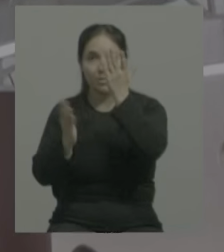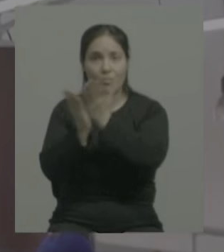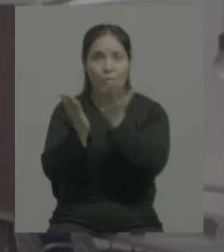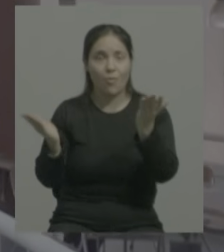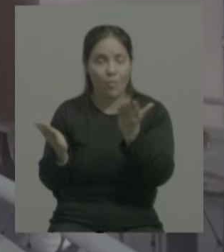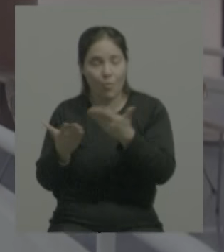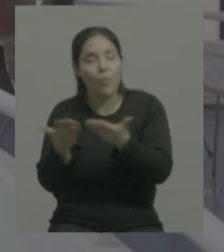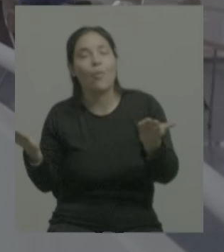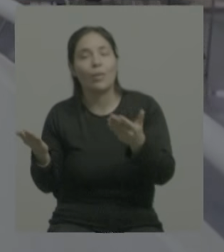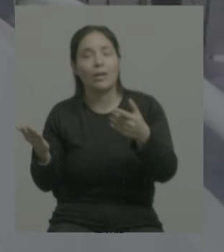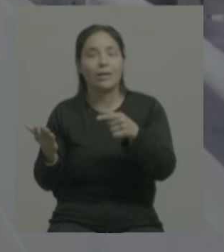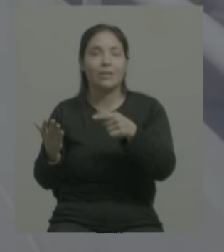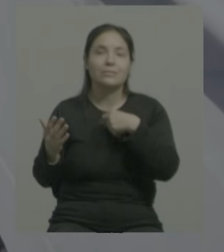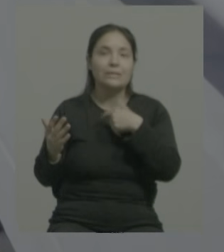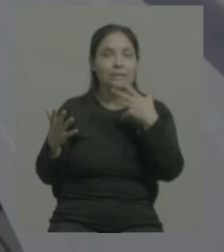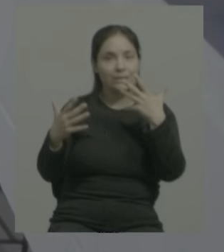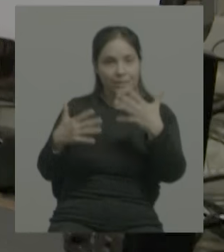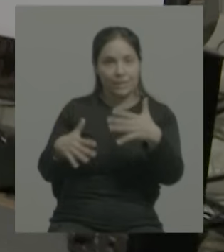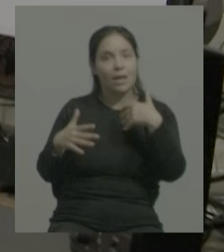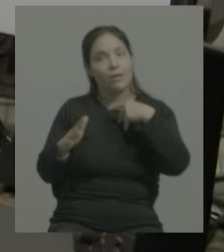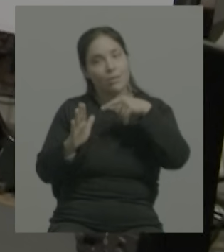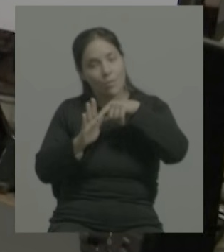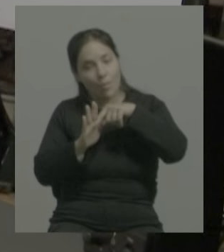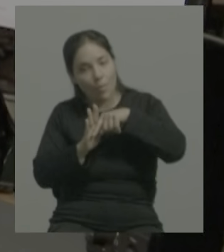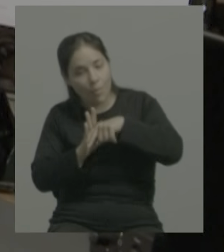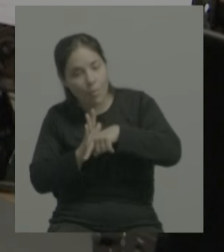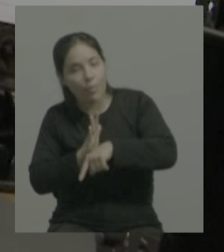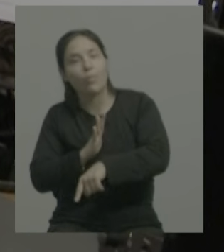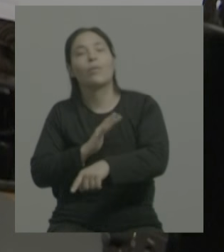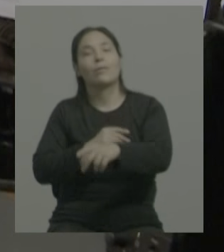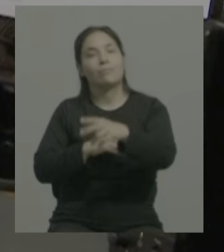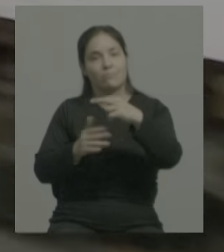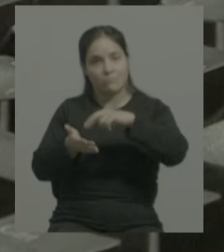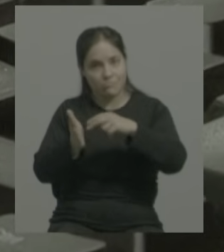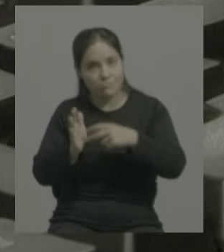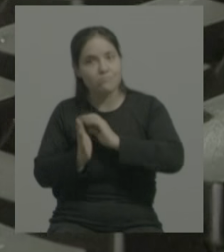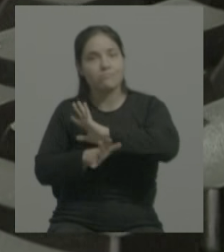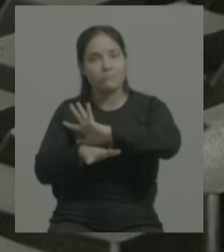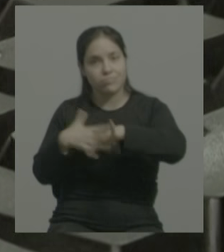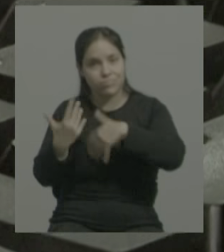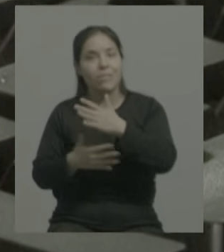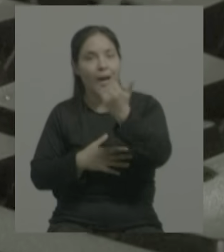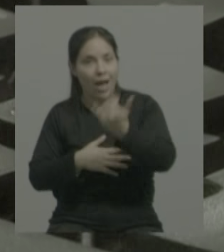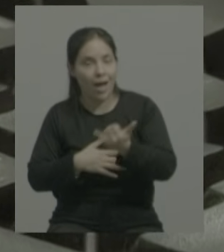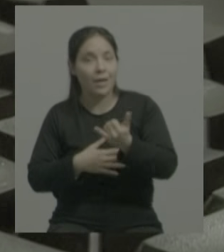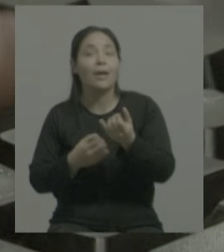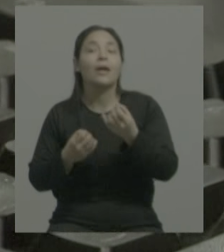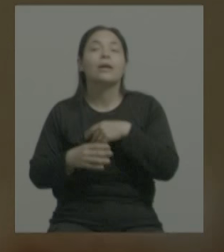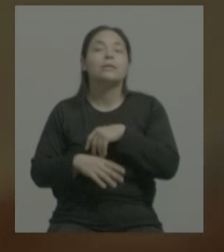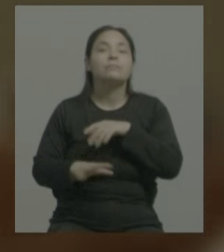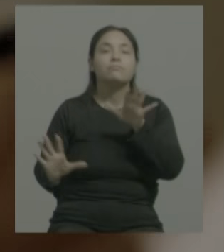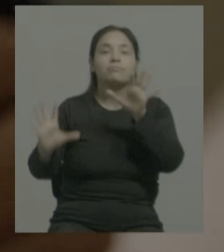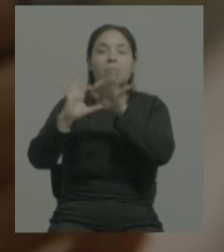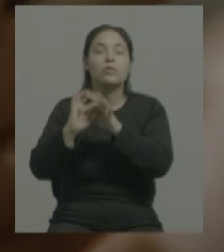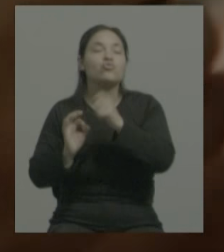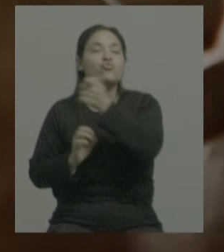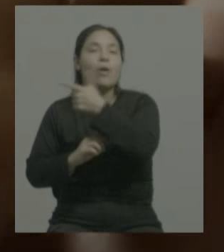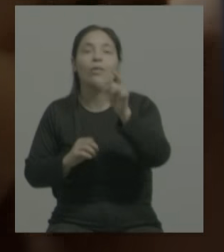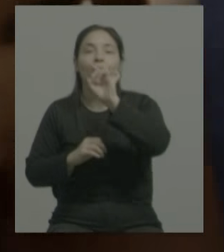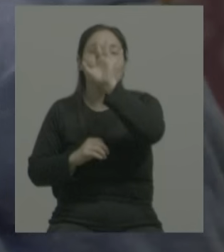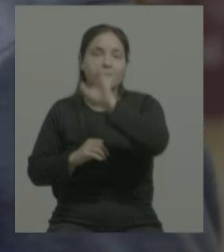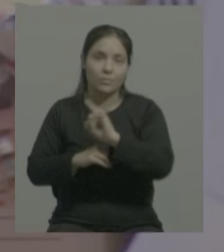Entonces, bueno, abre un abanico de conflictos que tiene que ver, que no solo tiene que ver con lo salarial, me